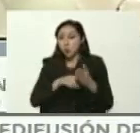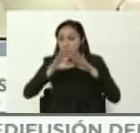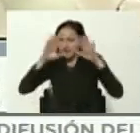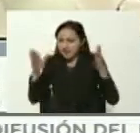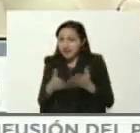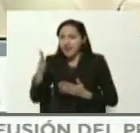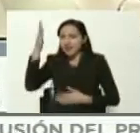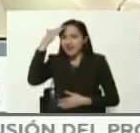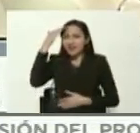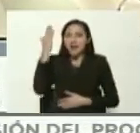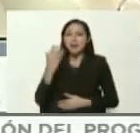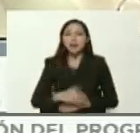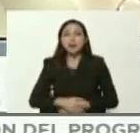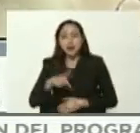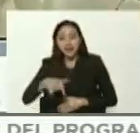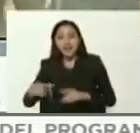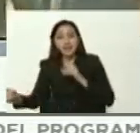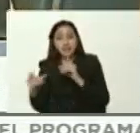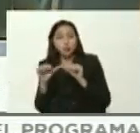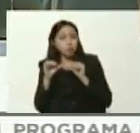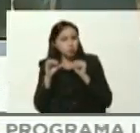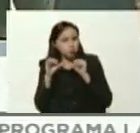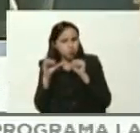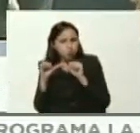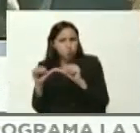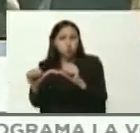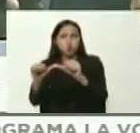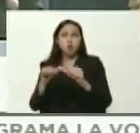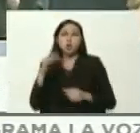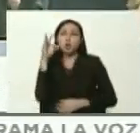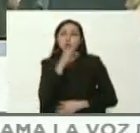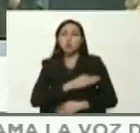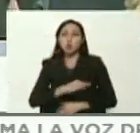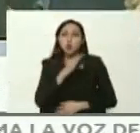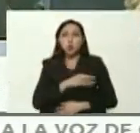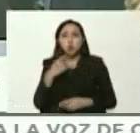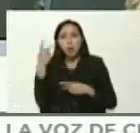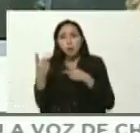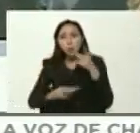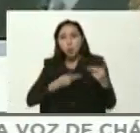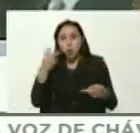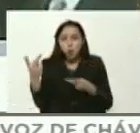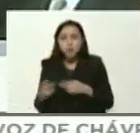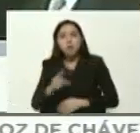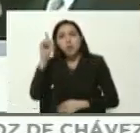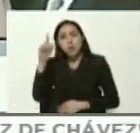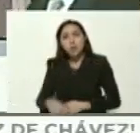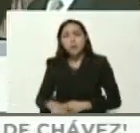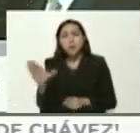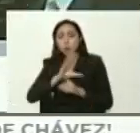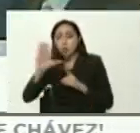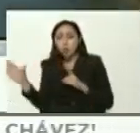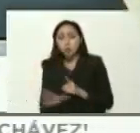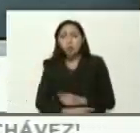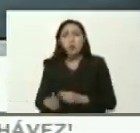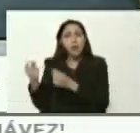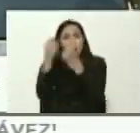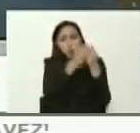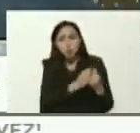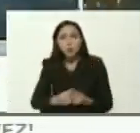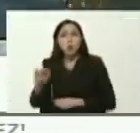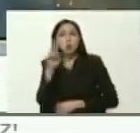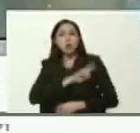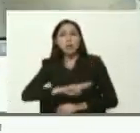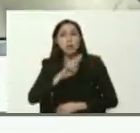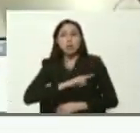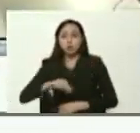sabe que aquí hay un diálogo permanente, social, político, económico, cultural, religioso.